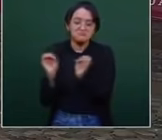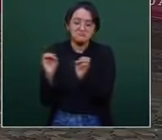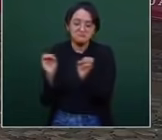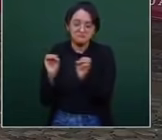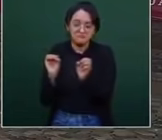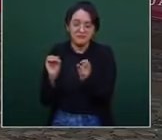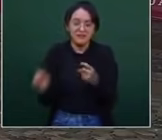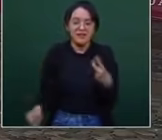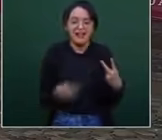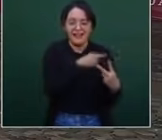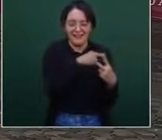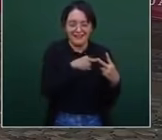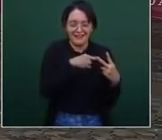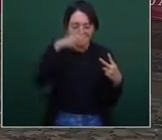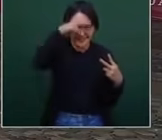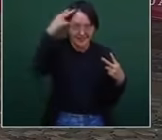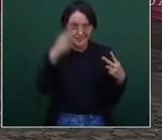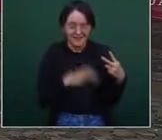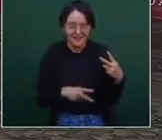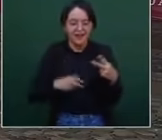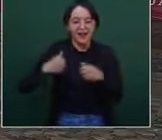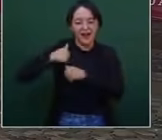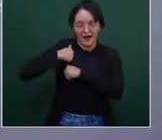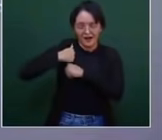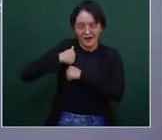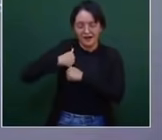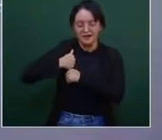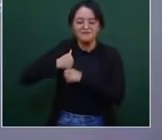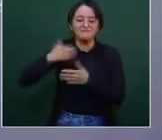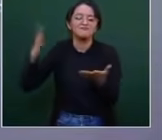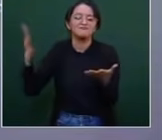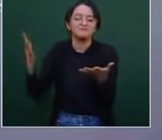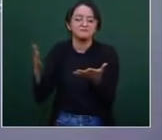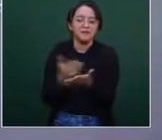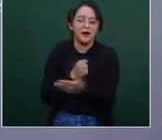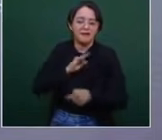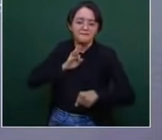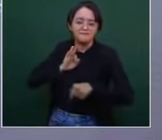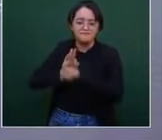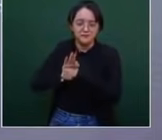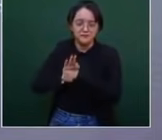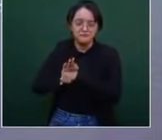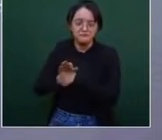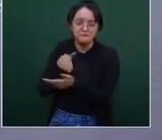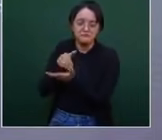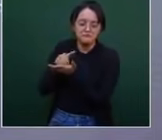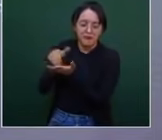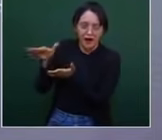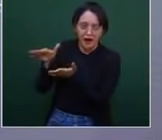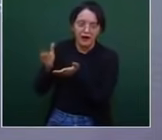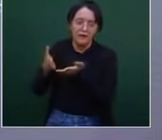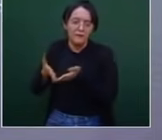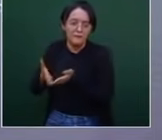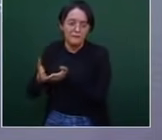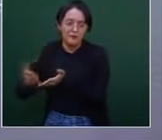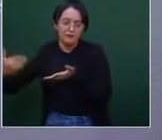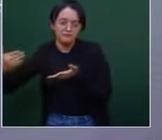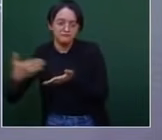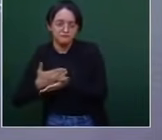lograron hacer capitular a la expedición invasora el 11 de septiembre de